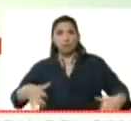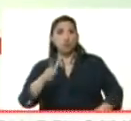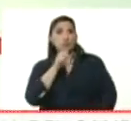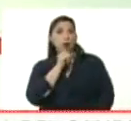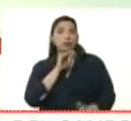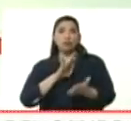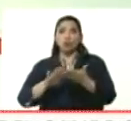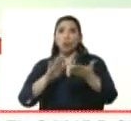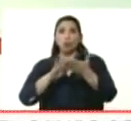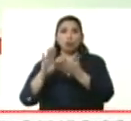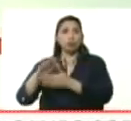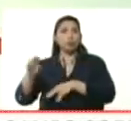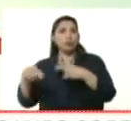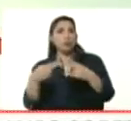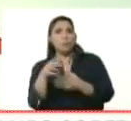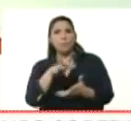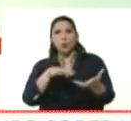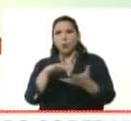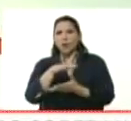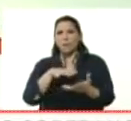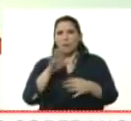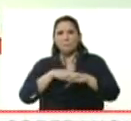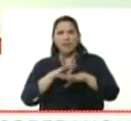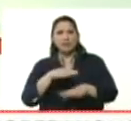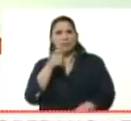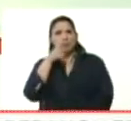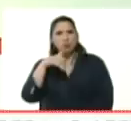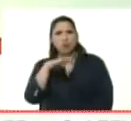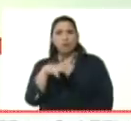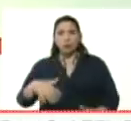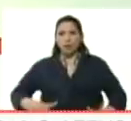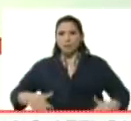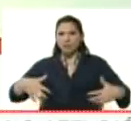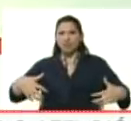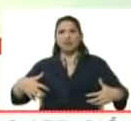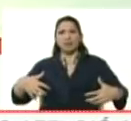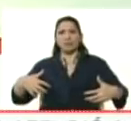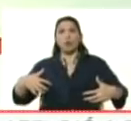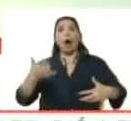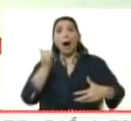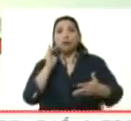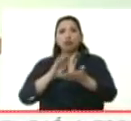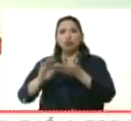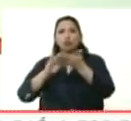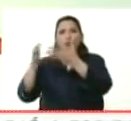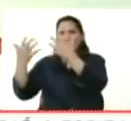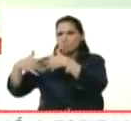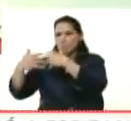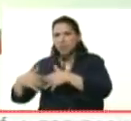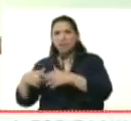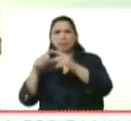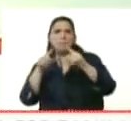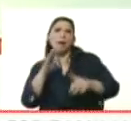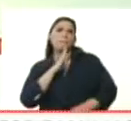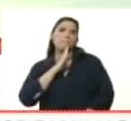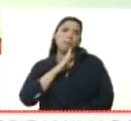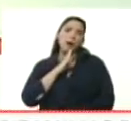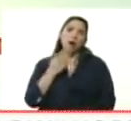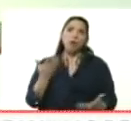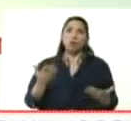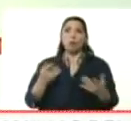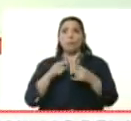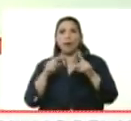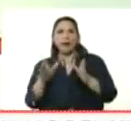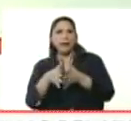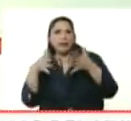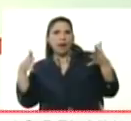para ninguno de los problemas que presenta el pueblo. El capitalismo tiene solución para las corporaciones, tiene solución para los bancos, tiene solución para los